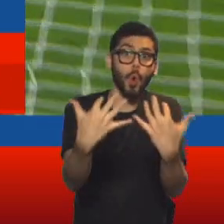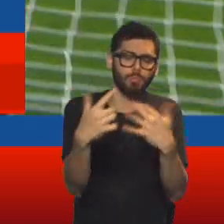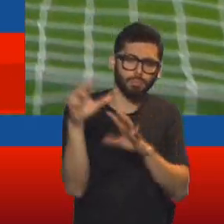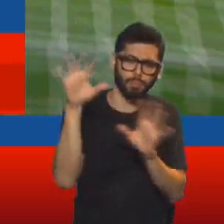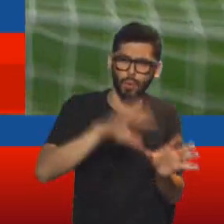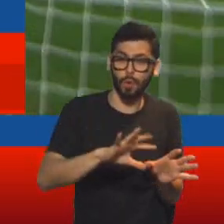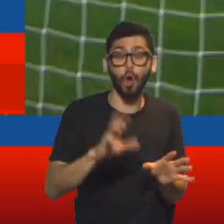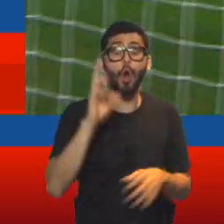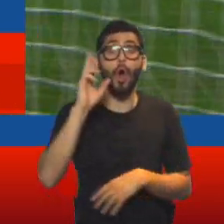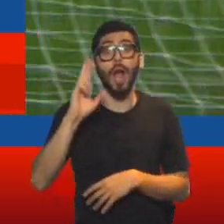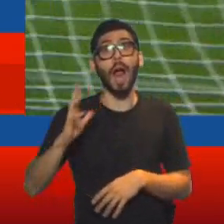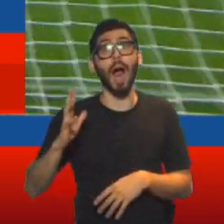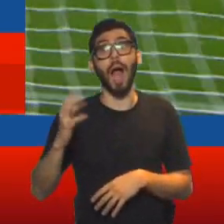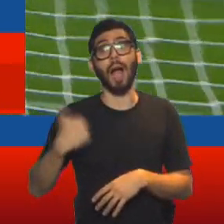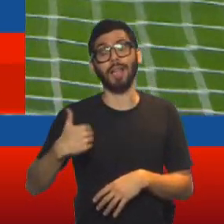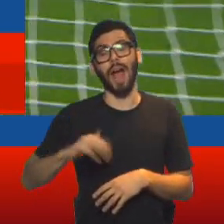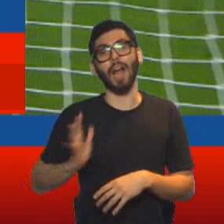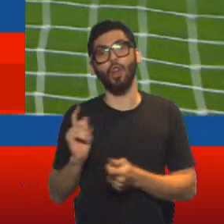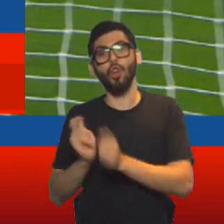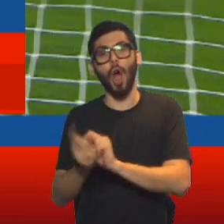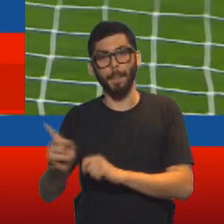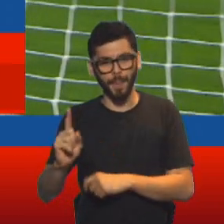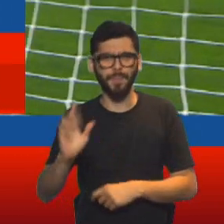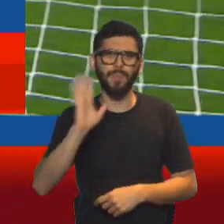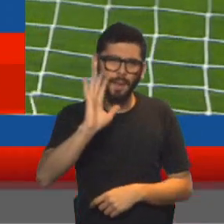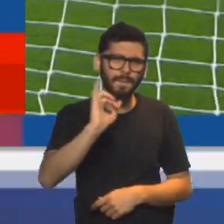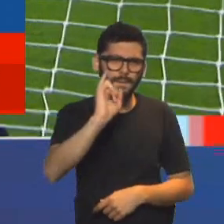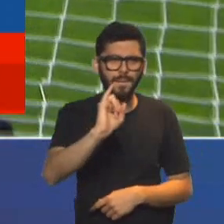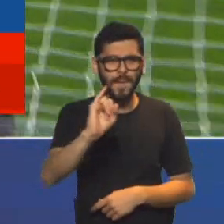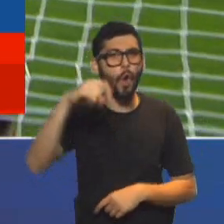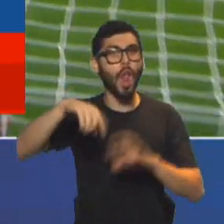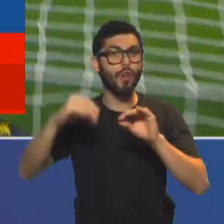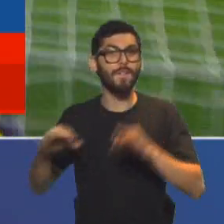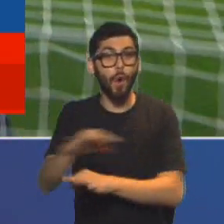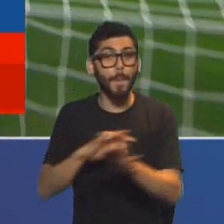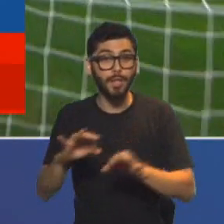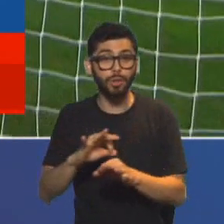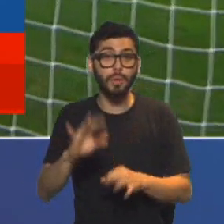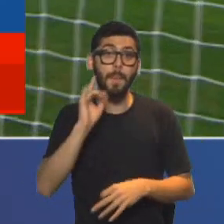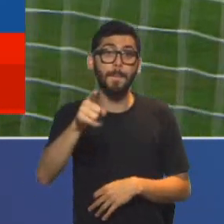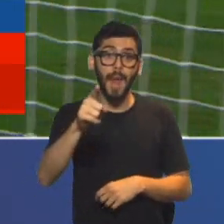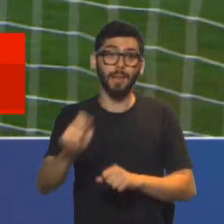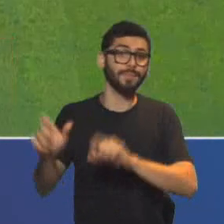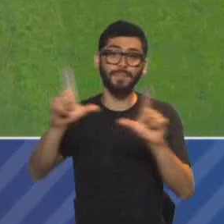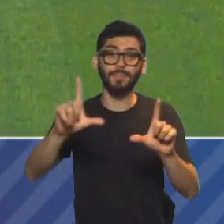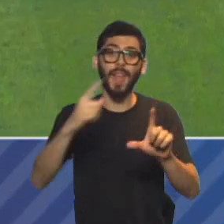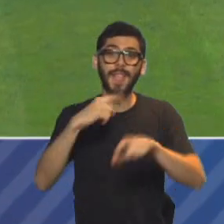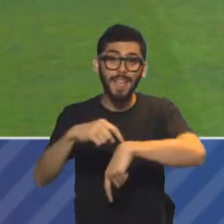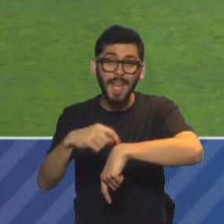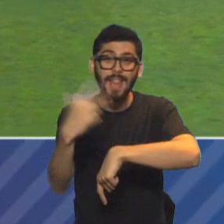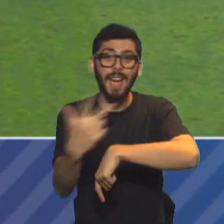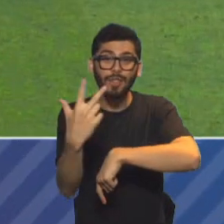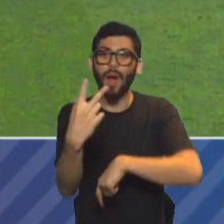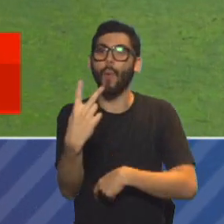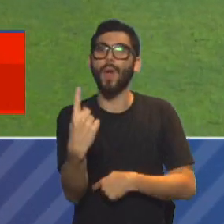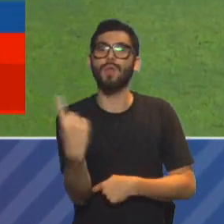apelar a otros arqueros. Pablito, ¿te parece que repasemos cuál va a ser la formación para esta noche? Mirá, nuestra pantalla dice 3 horas, 21 minutos,